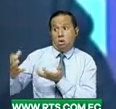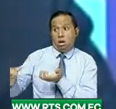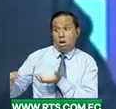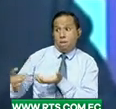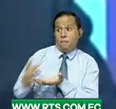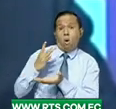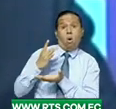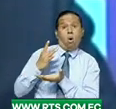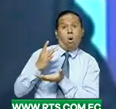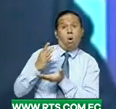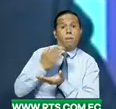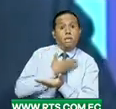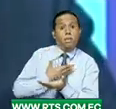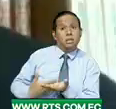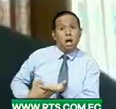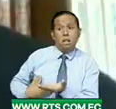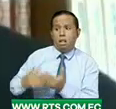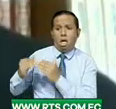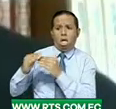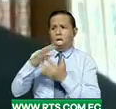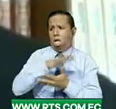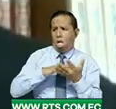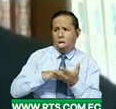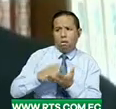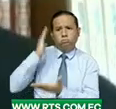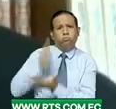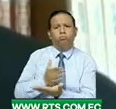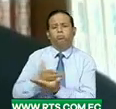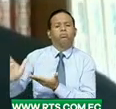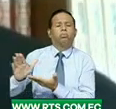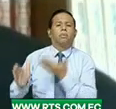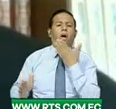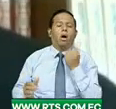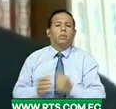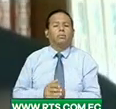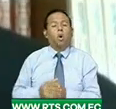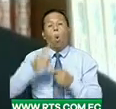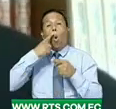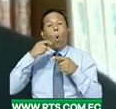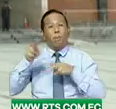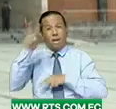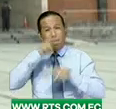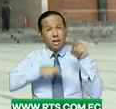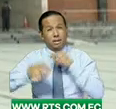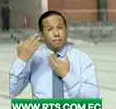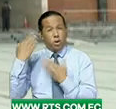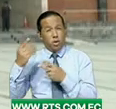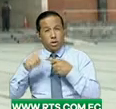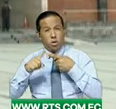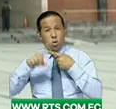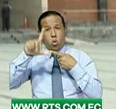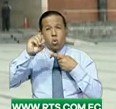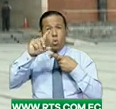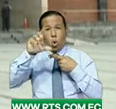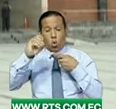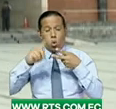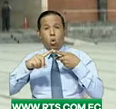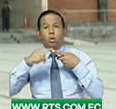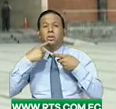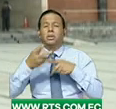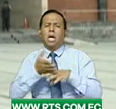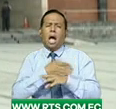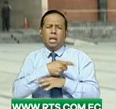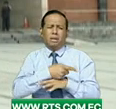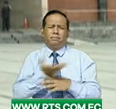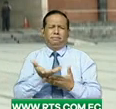y desestabilizar la democracia. Desde la perspectiva del analista político Lolo Echeverría, esa posibilidad ya pasó y no